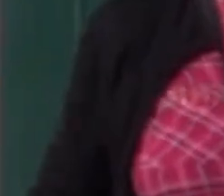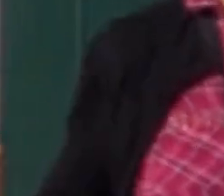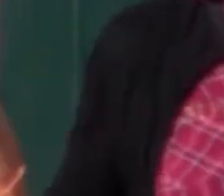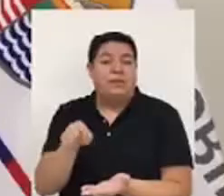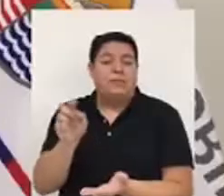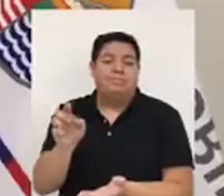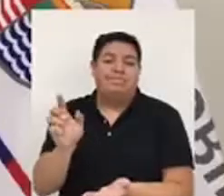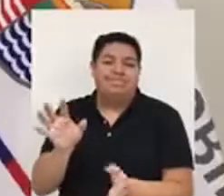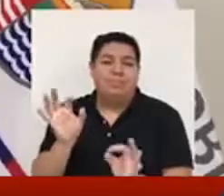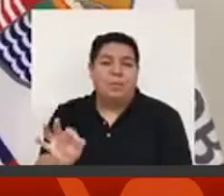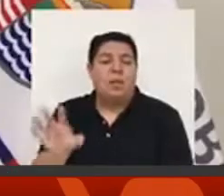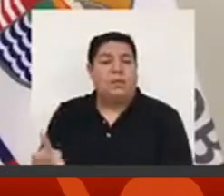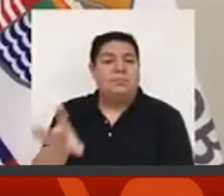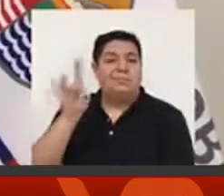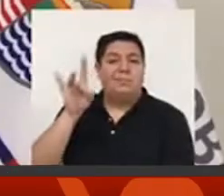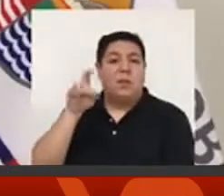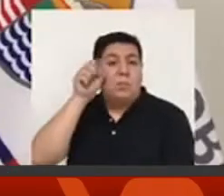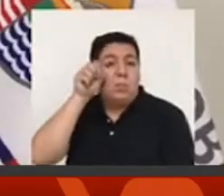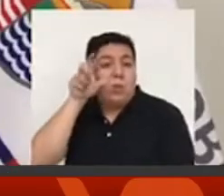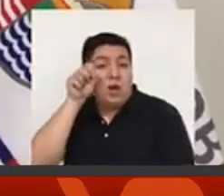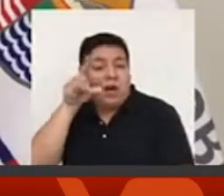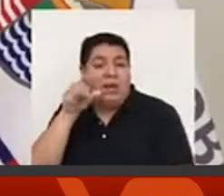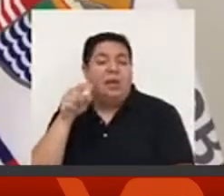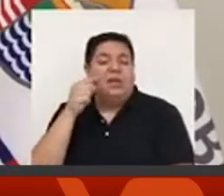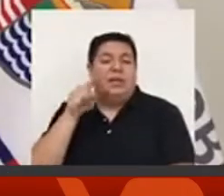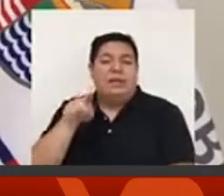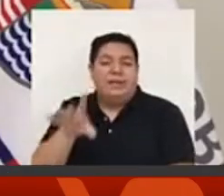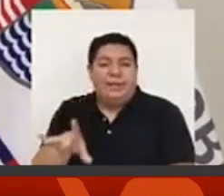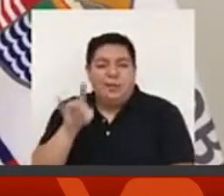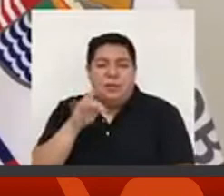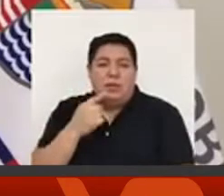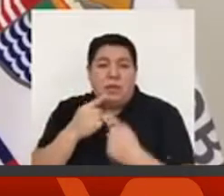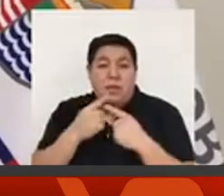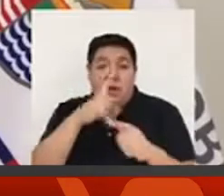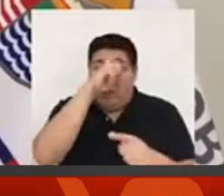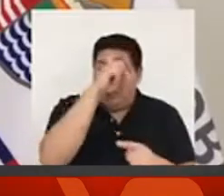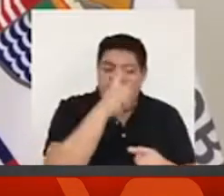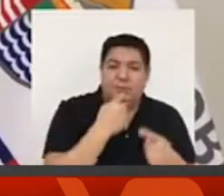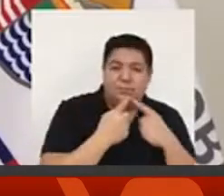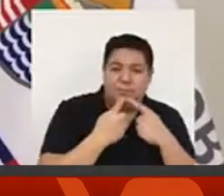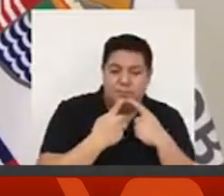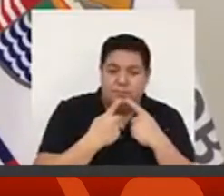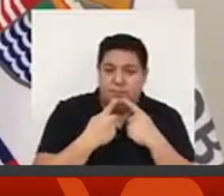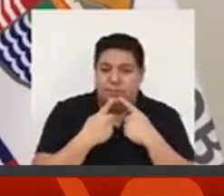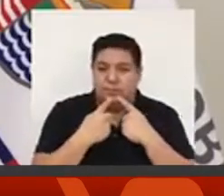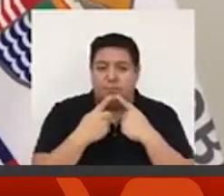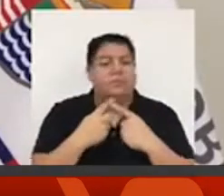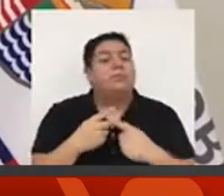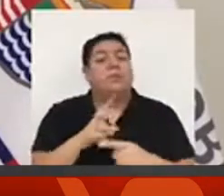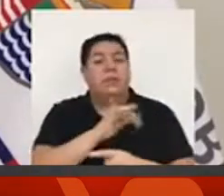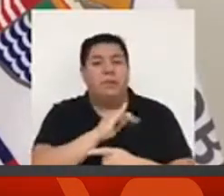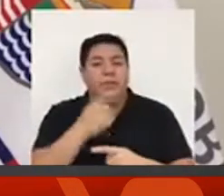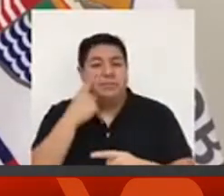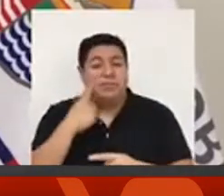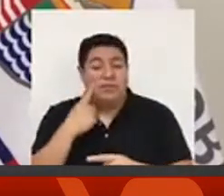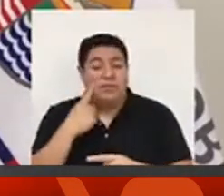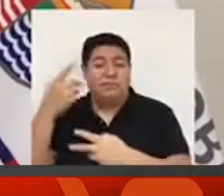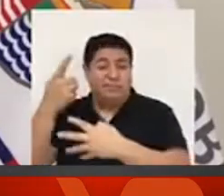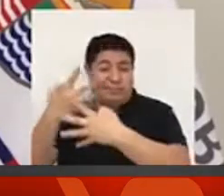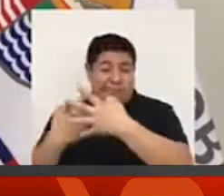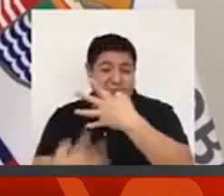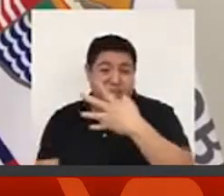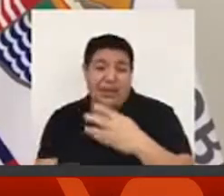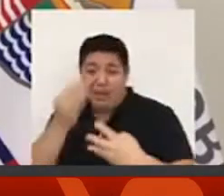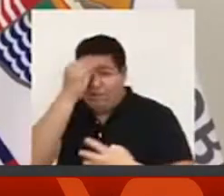encontrada en Molina, se consultó inicialmente en el hospital de Molina, y luego debido a todas las enfermedades que él